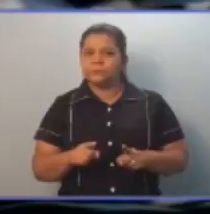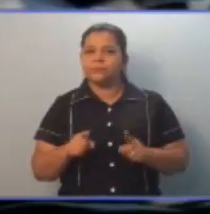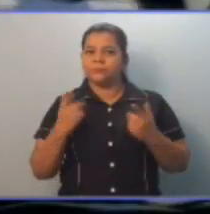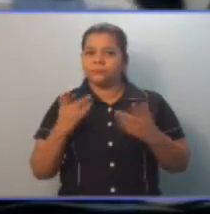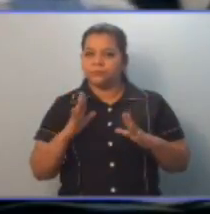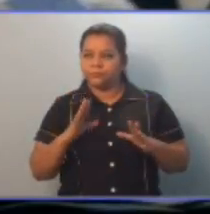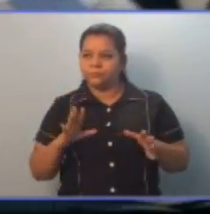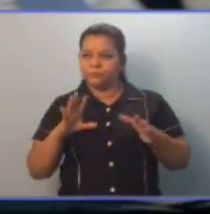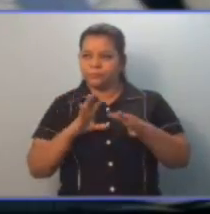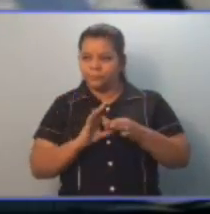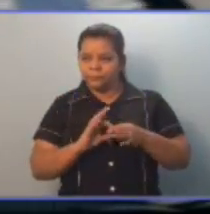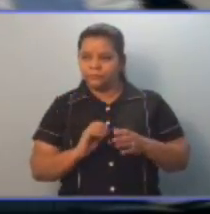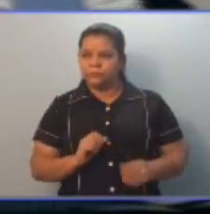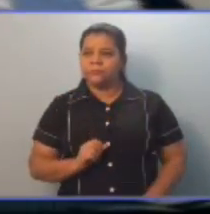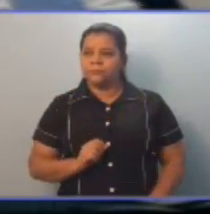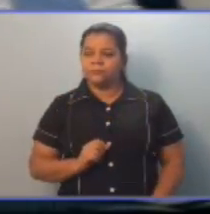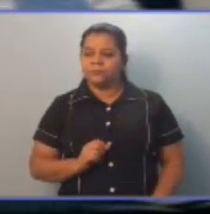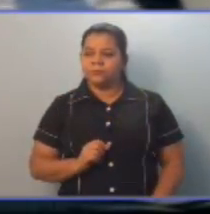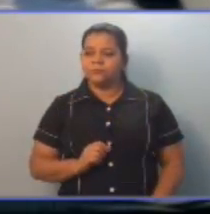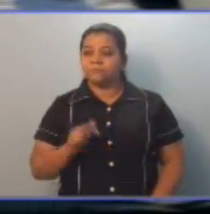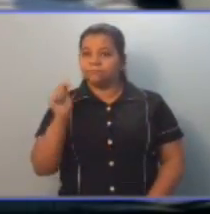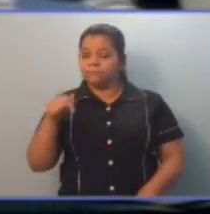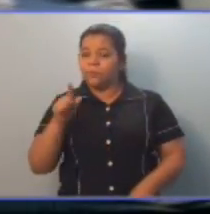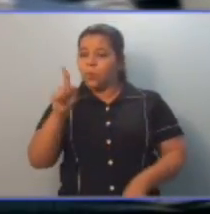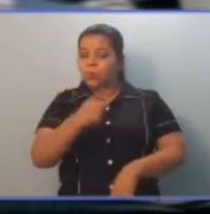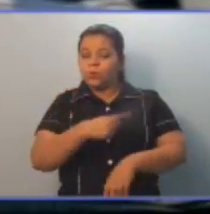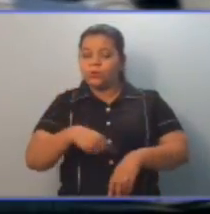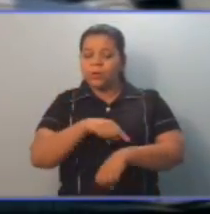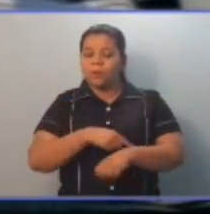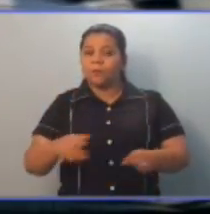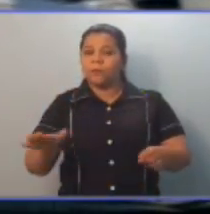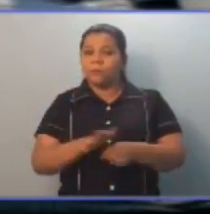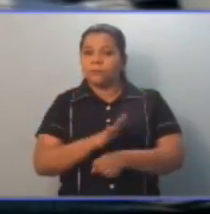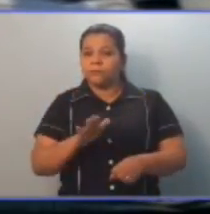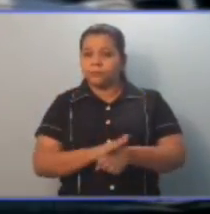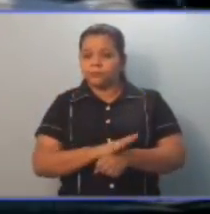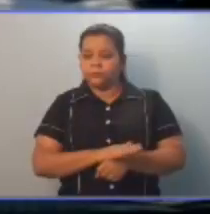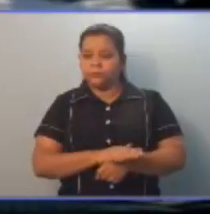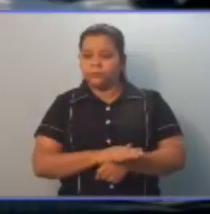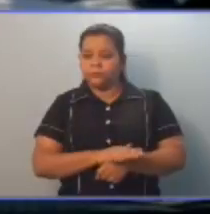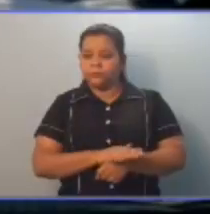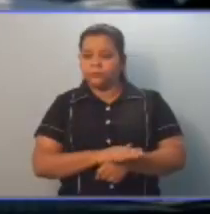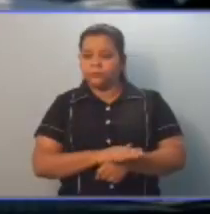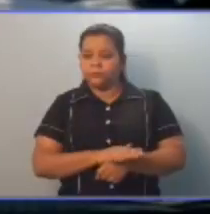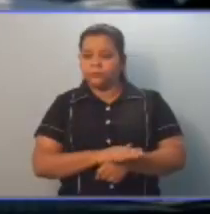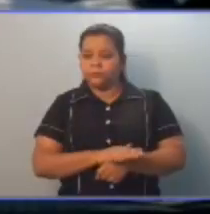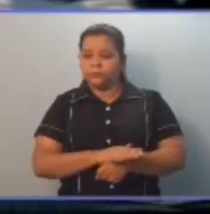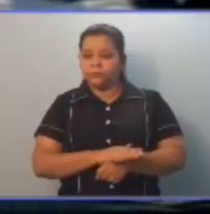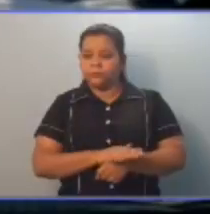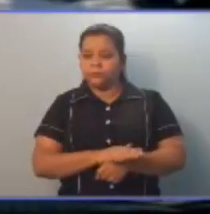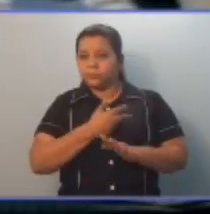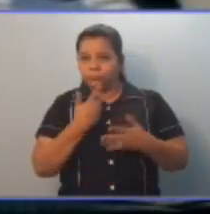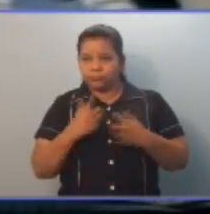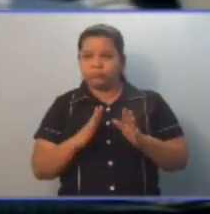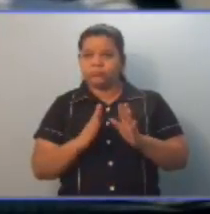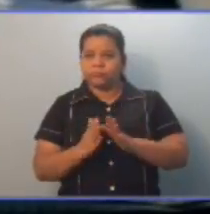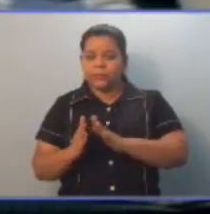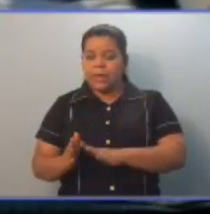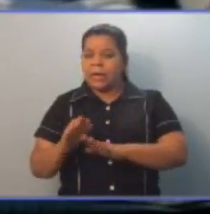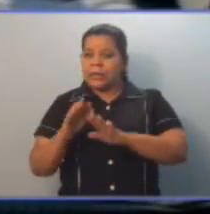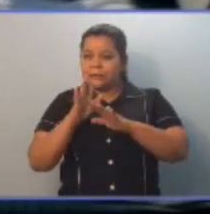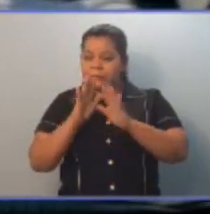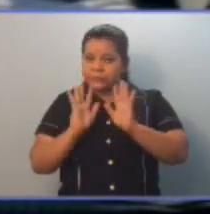introductorias. Le pedimos, tiene una hora completa. En esa le pediríamos unos 10 minutos porque luego de que usted